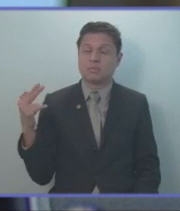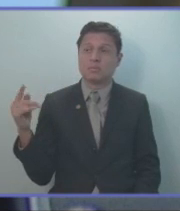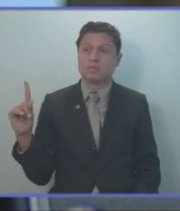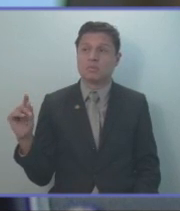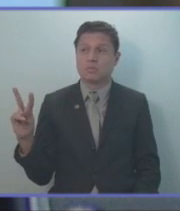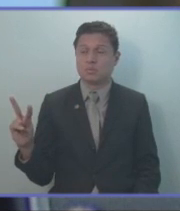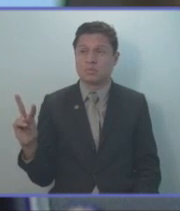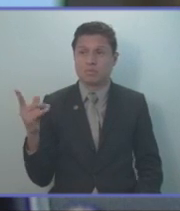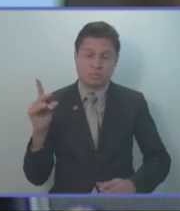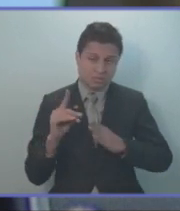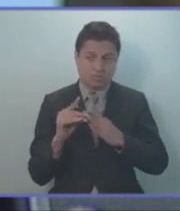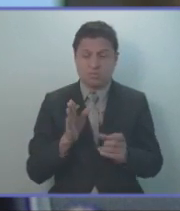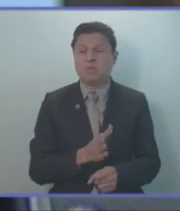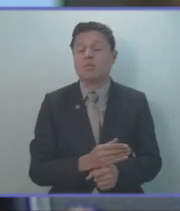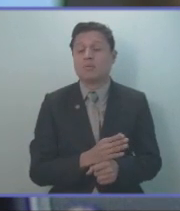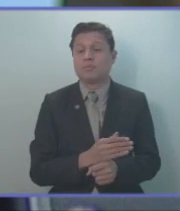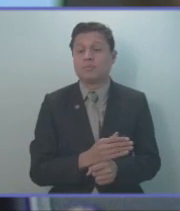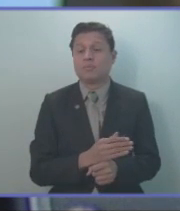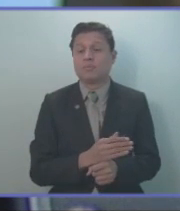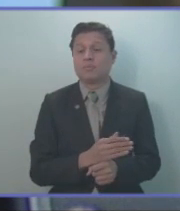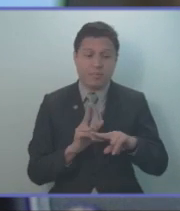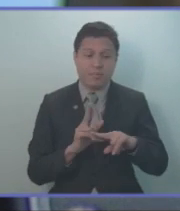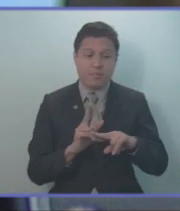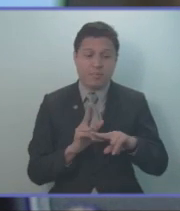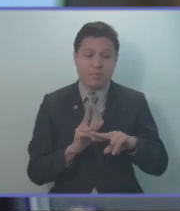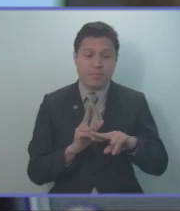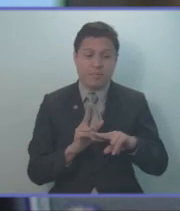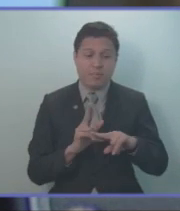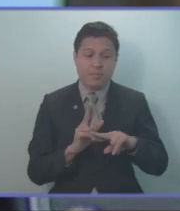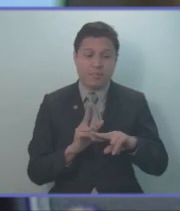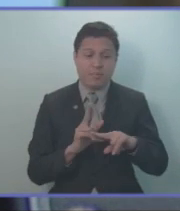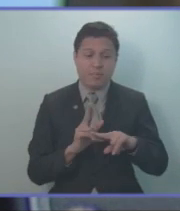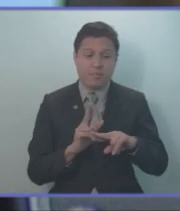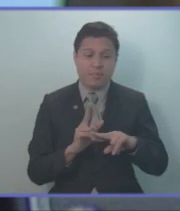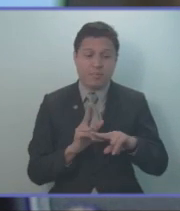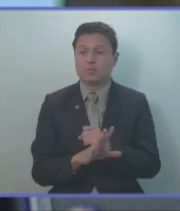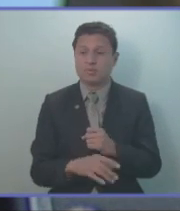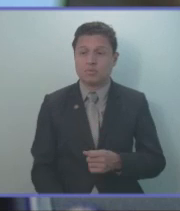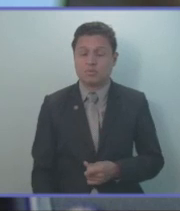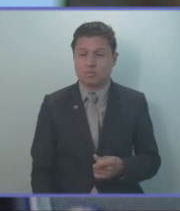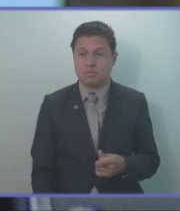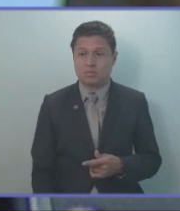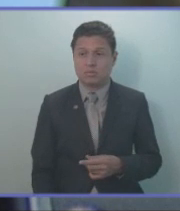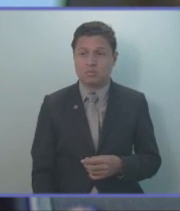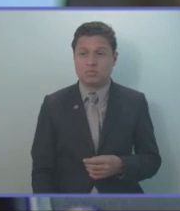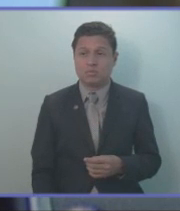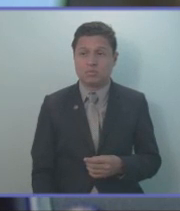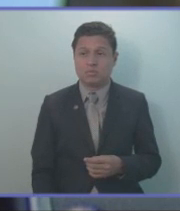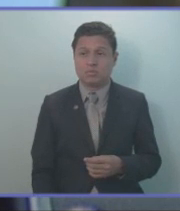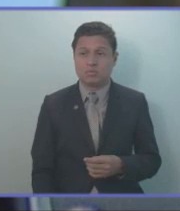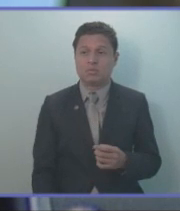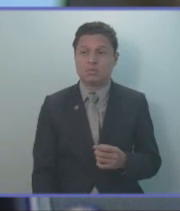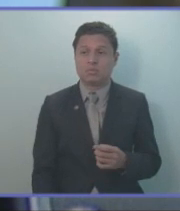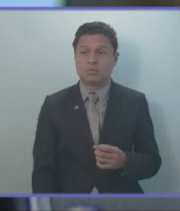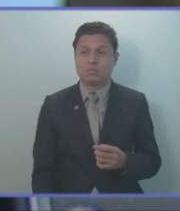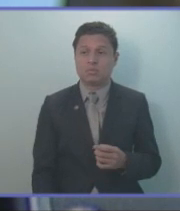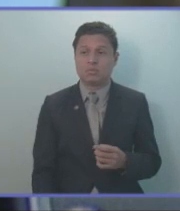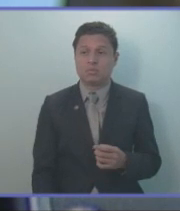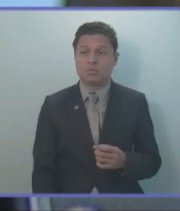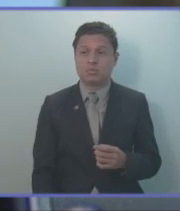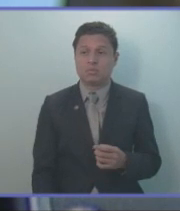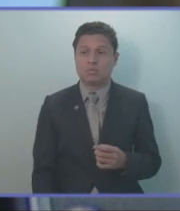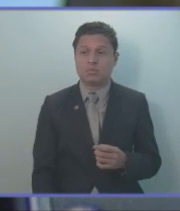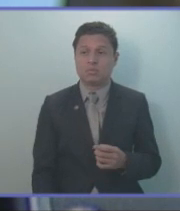932-7-2013-2, moción de diputados de Arena, en el sentido se emita pronunciamiento saludando los esfuerzos realizados por el Senado de los Estados Unidos